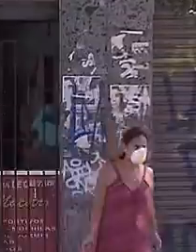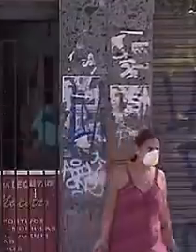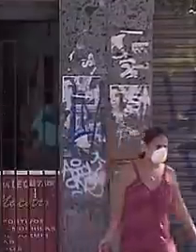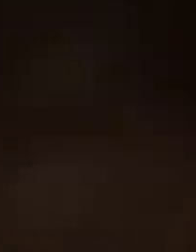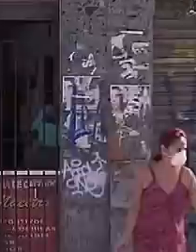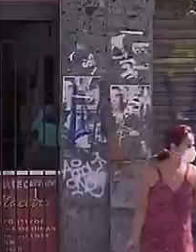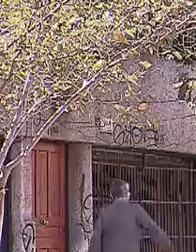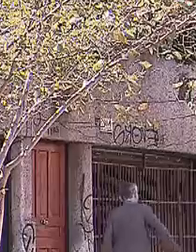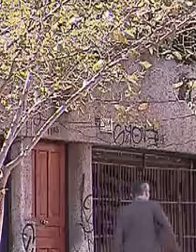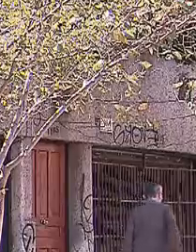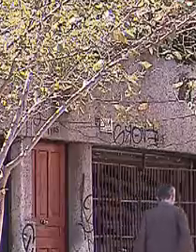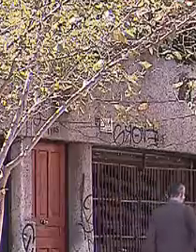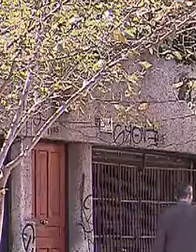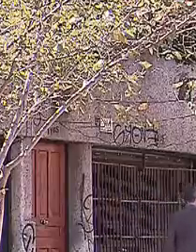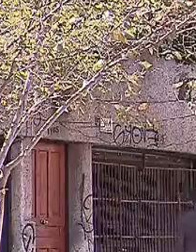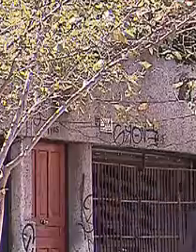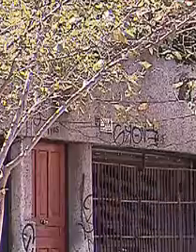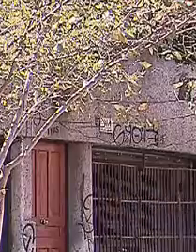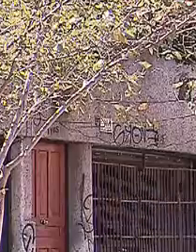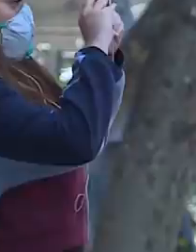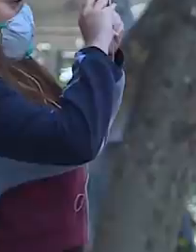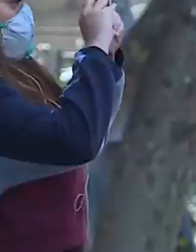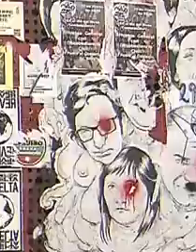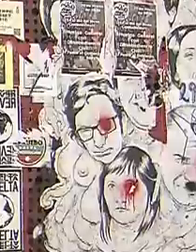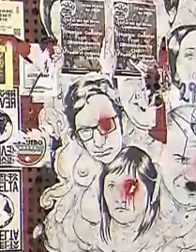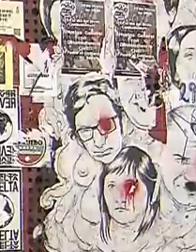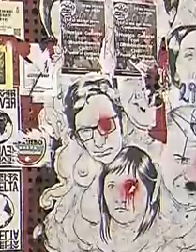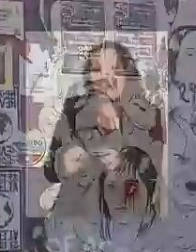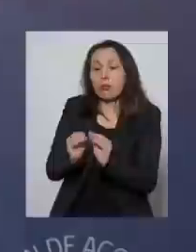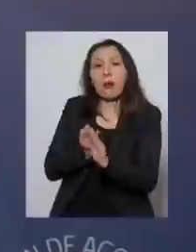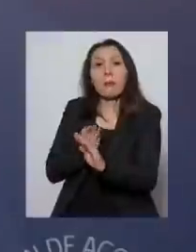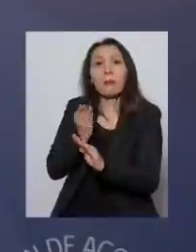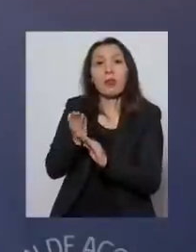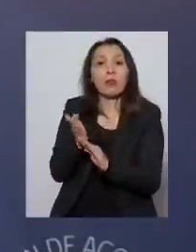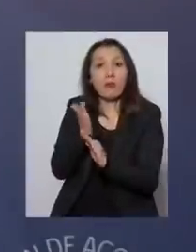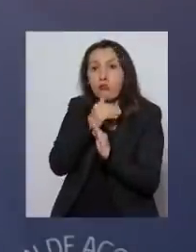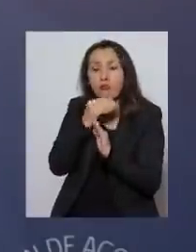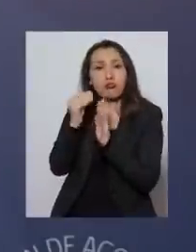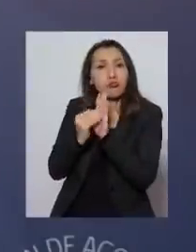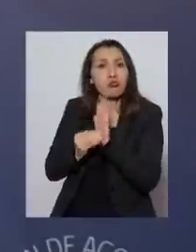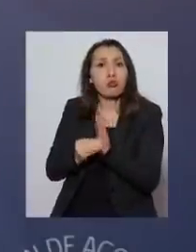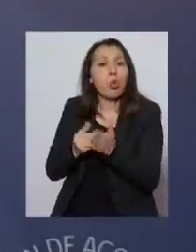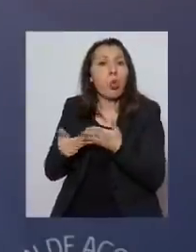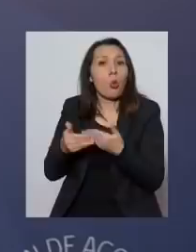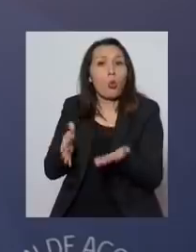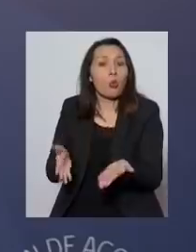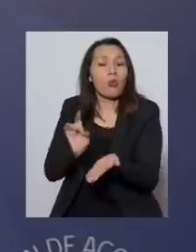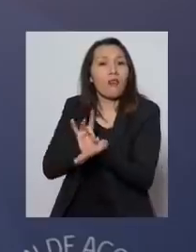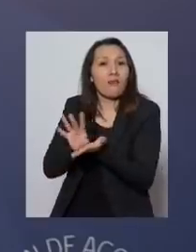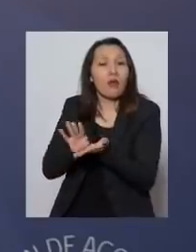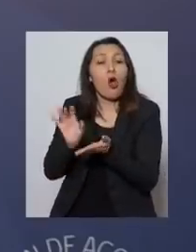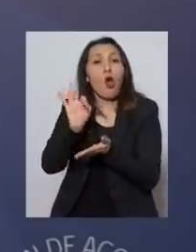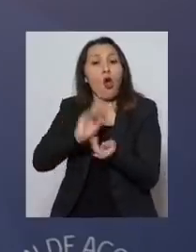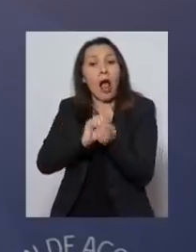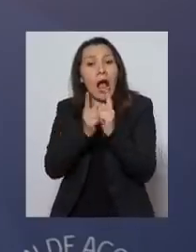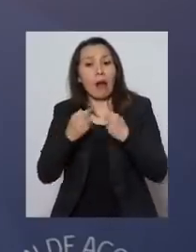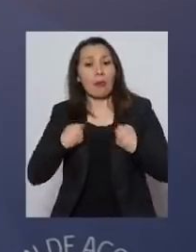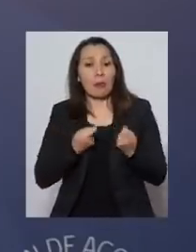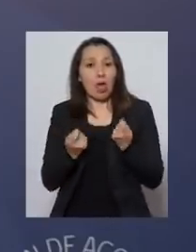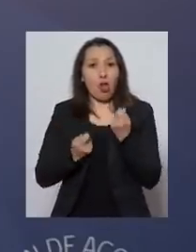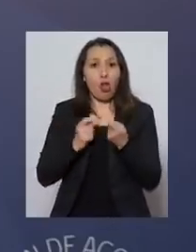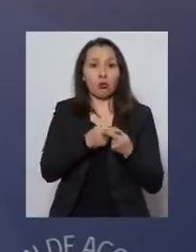automático y nos llega el 29 de mayo o si tenemos que solicitarlo porque no tenemos registro de ello o porque ha cambiado la situación